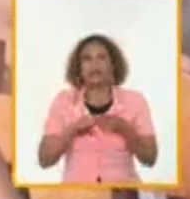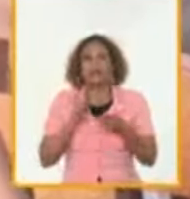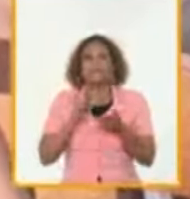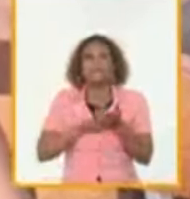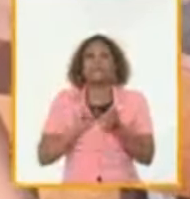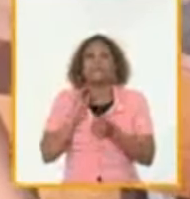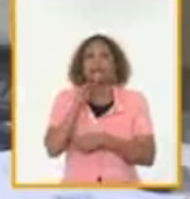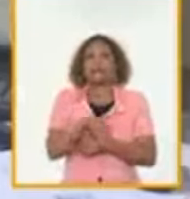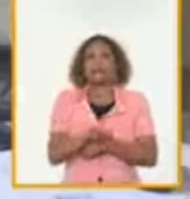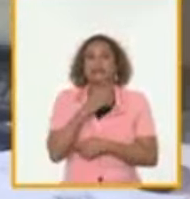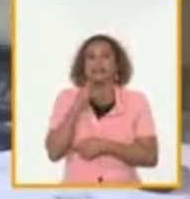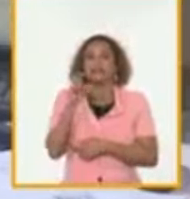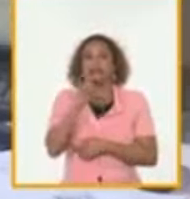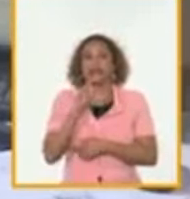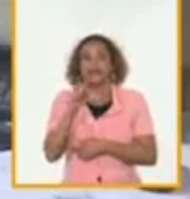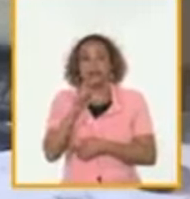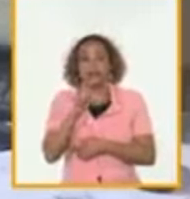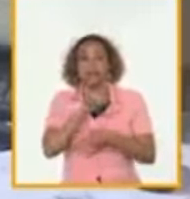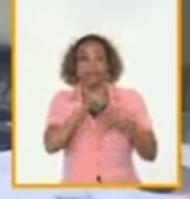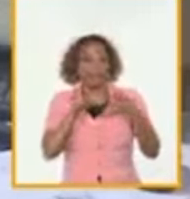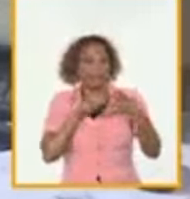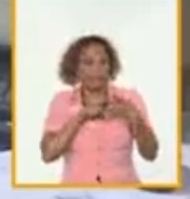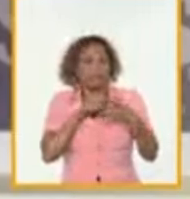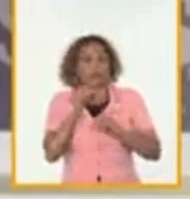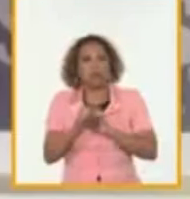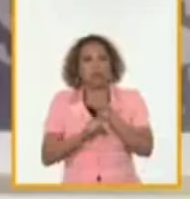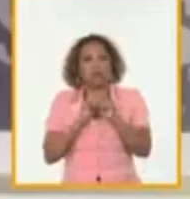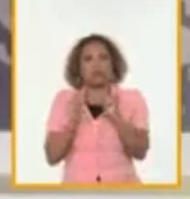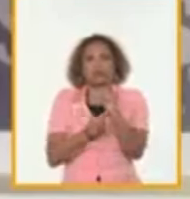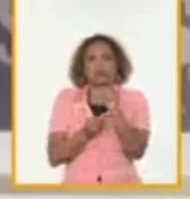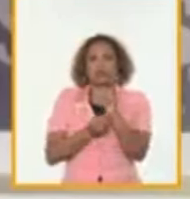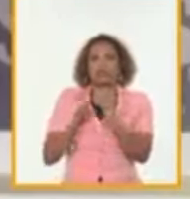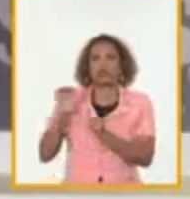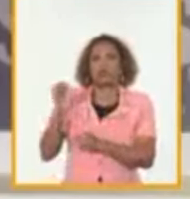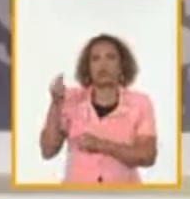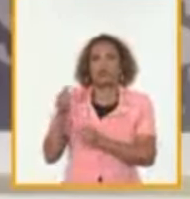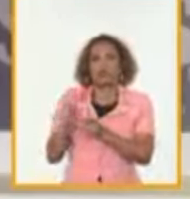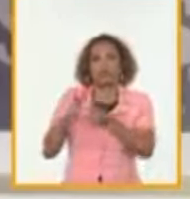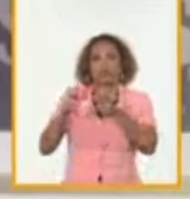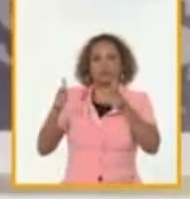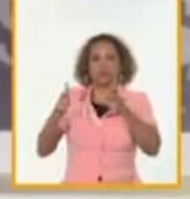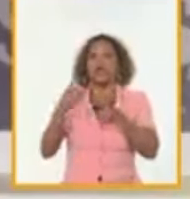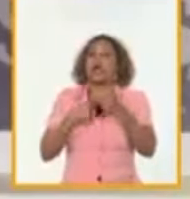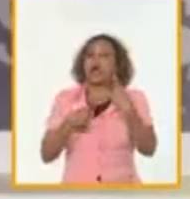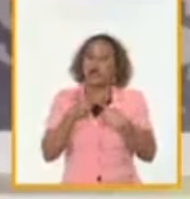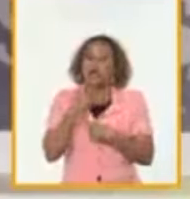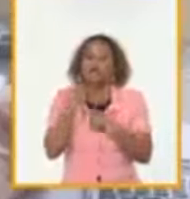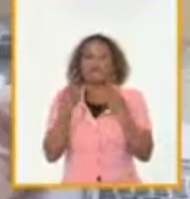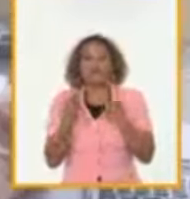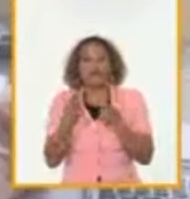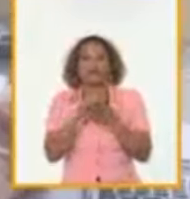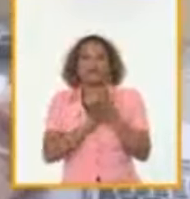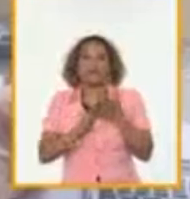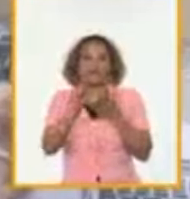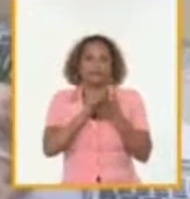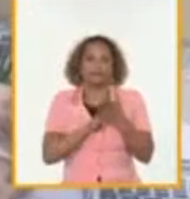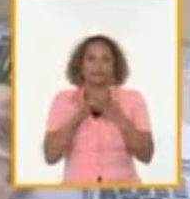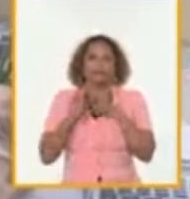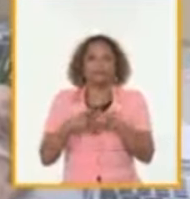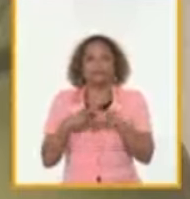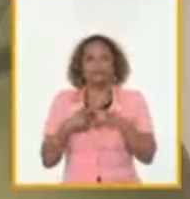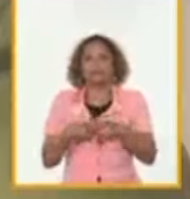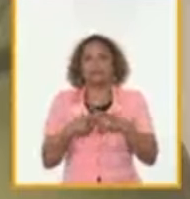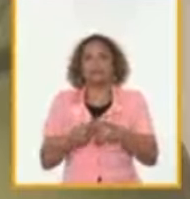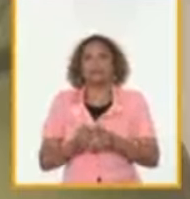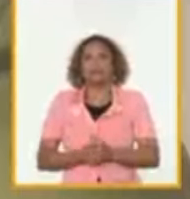el municipio de caibar O sea que se va fortaleciendo la economía aún y cuando eh algunos de ellos tenían planificado eh